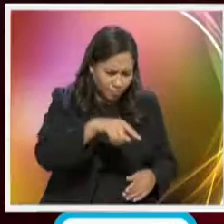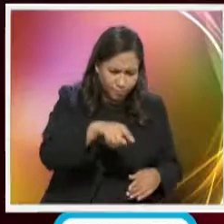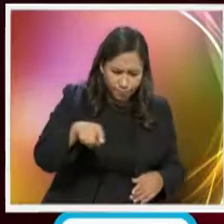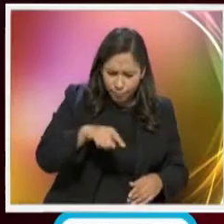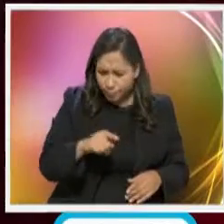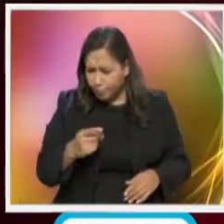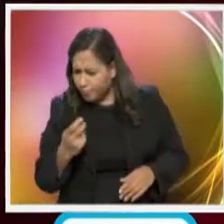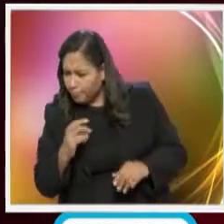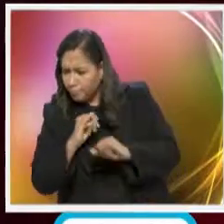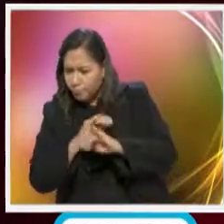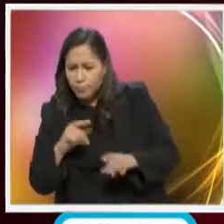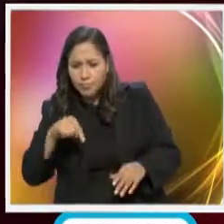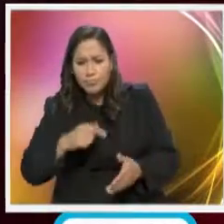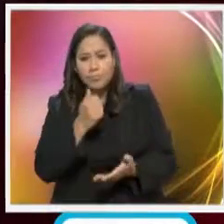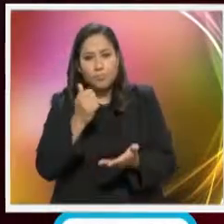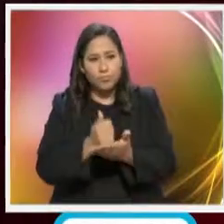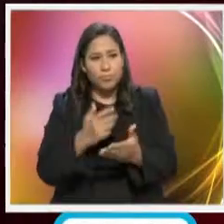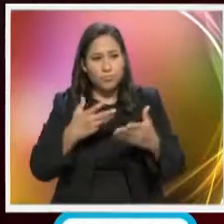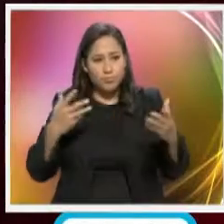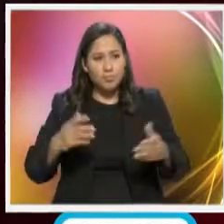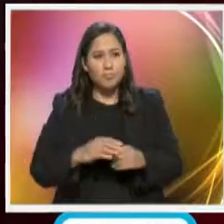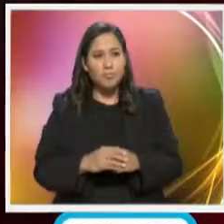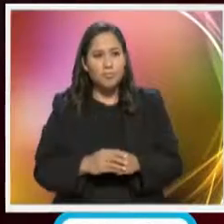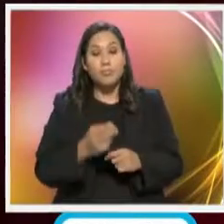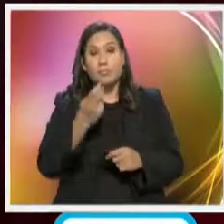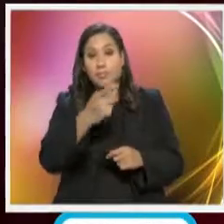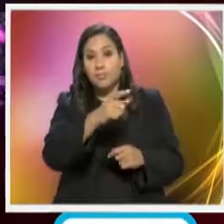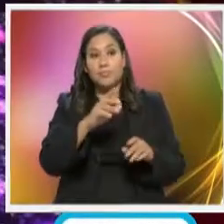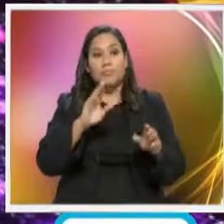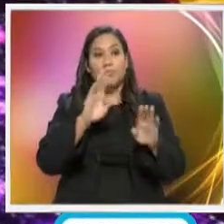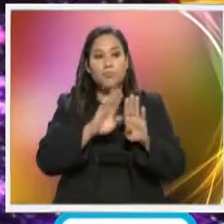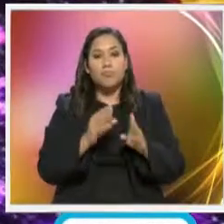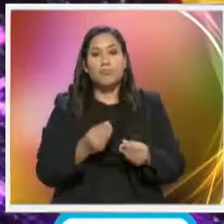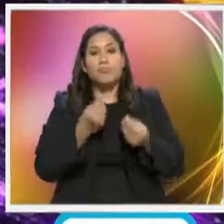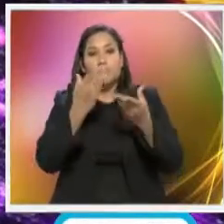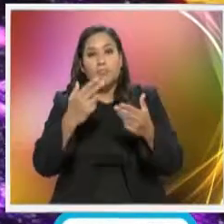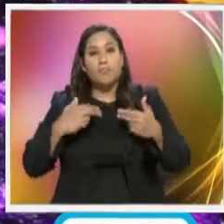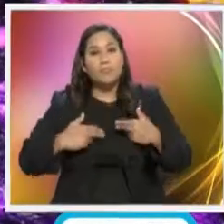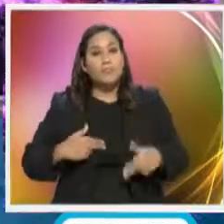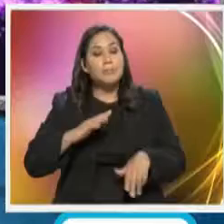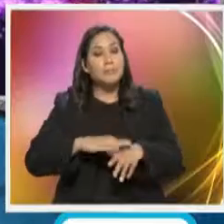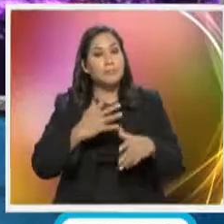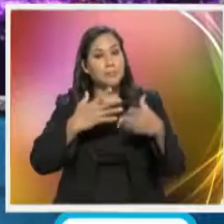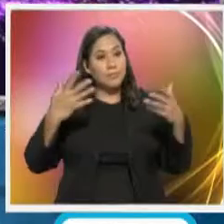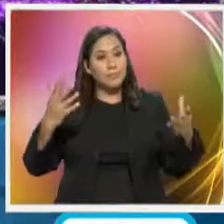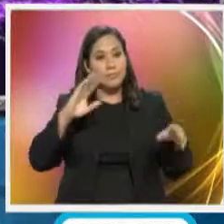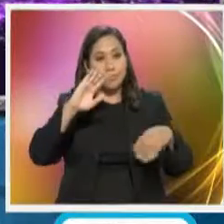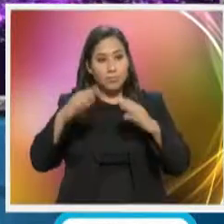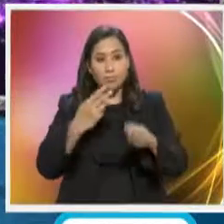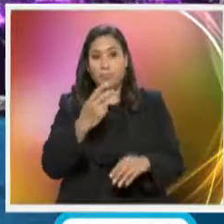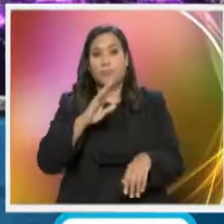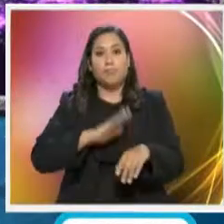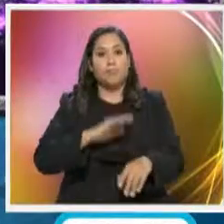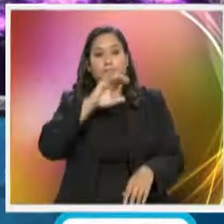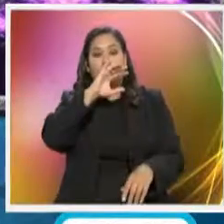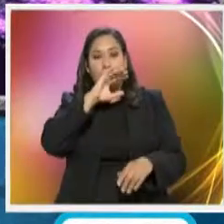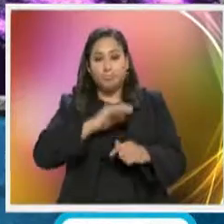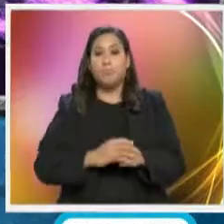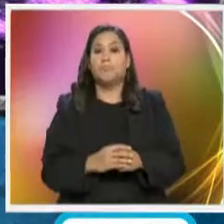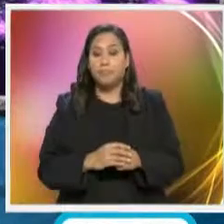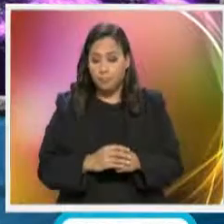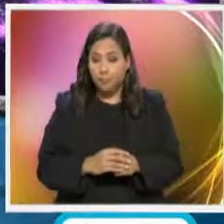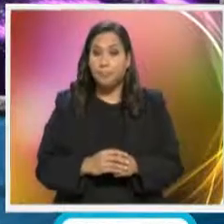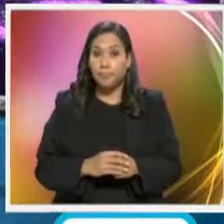nuestra gran ciudad. Y además que se ha vuelto una de las representaciones urbanísticas más grandes del mundo. Eso es lo más impresionante e interesante de esto. Sí,